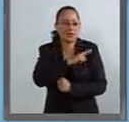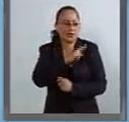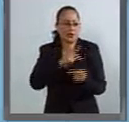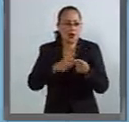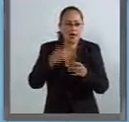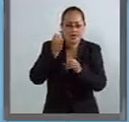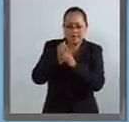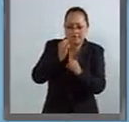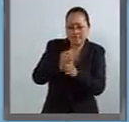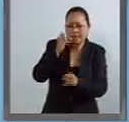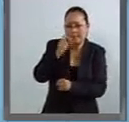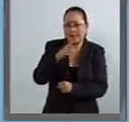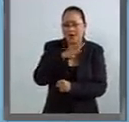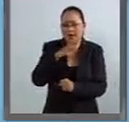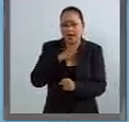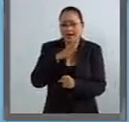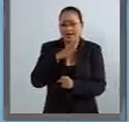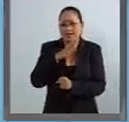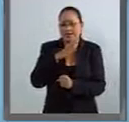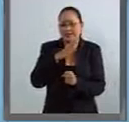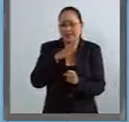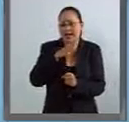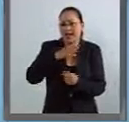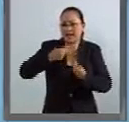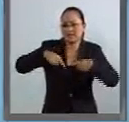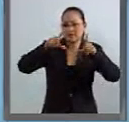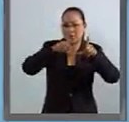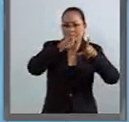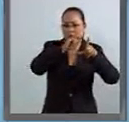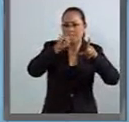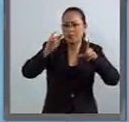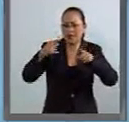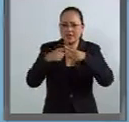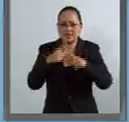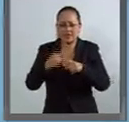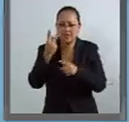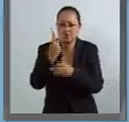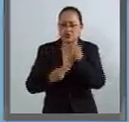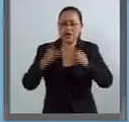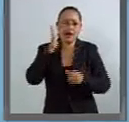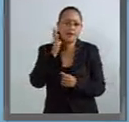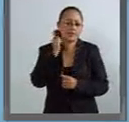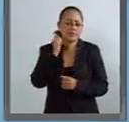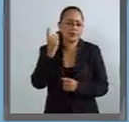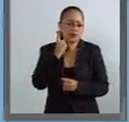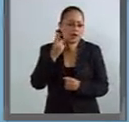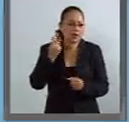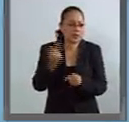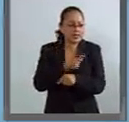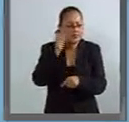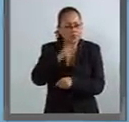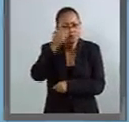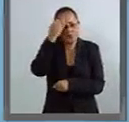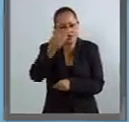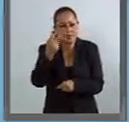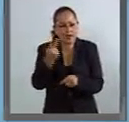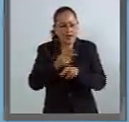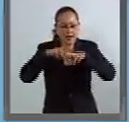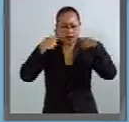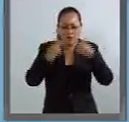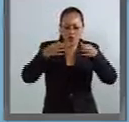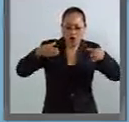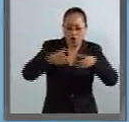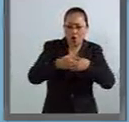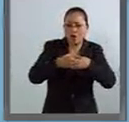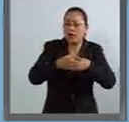Internet. Tenemos hasta 6 canales que nos permiten transmitir de las 2 cámaras lo que está sucediendo no solamente en las sesiones de